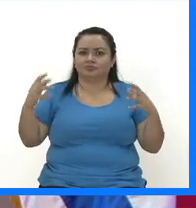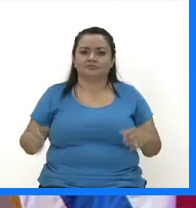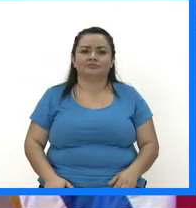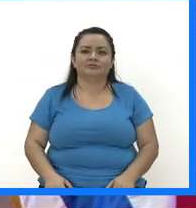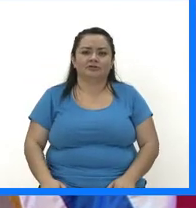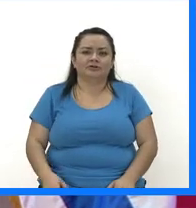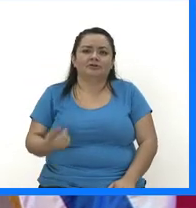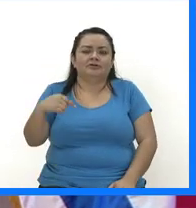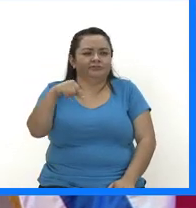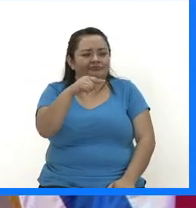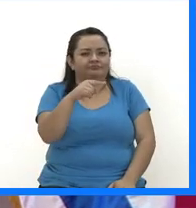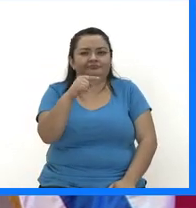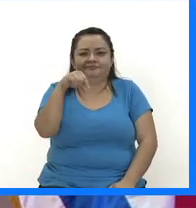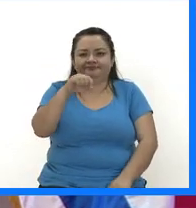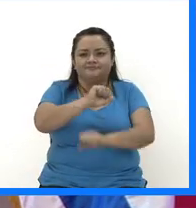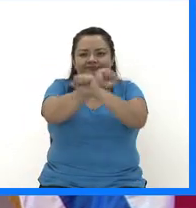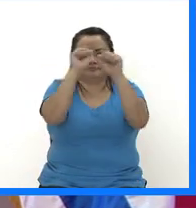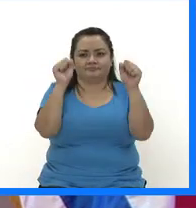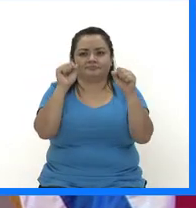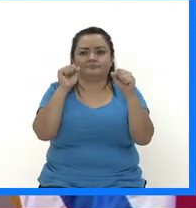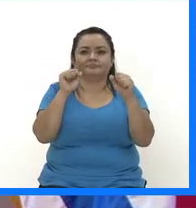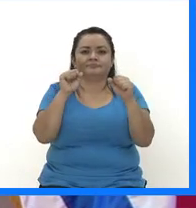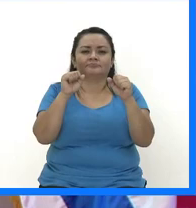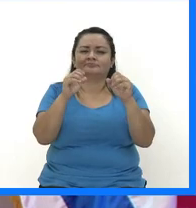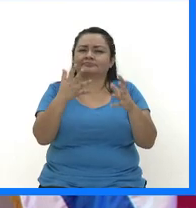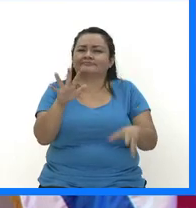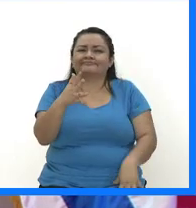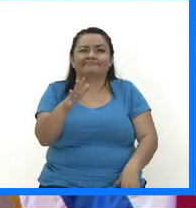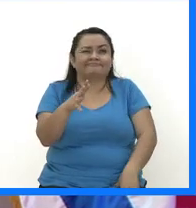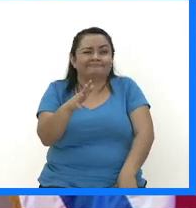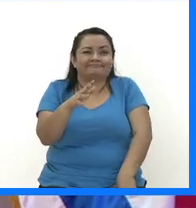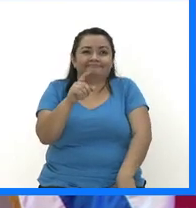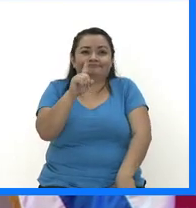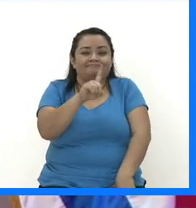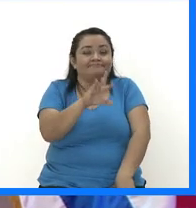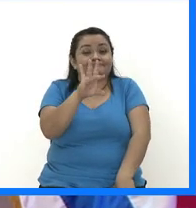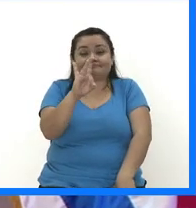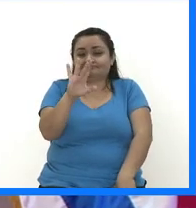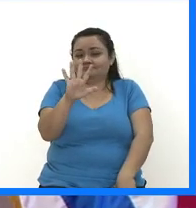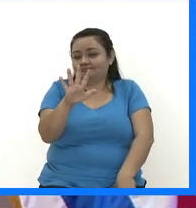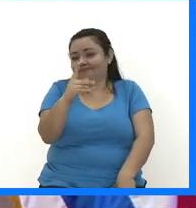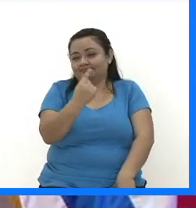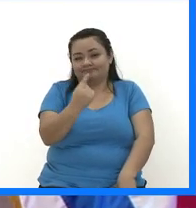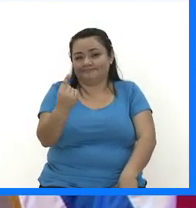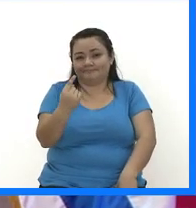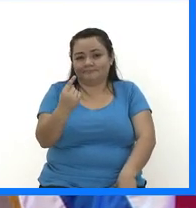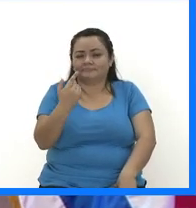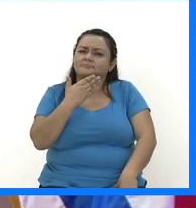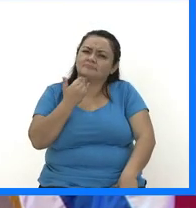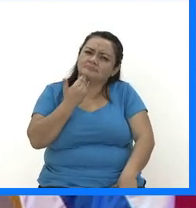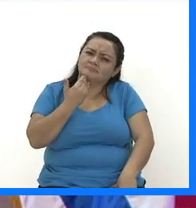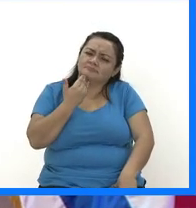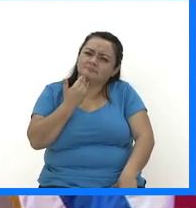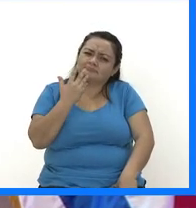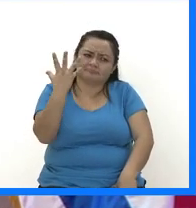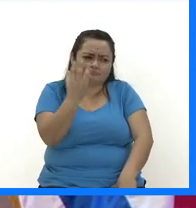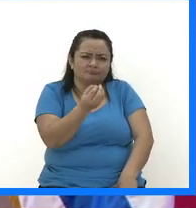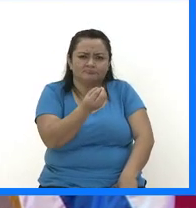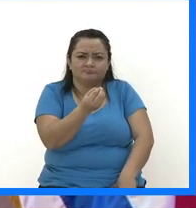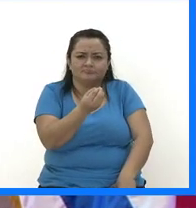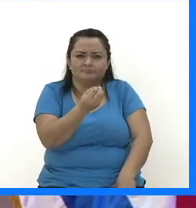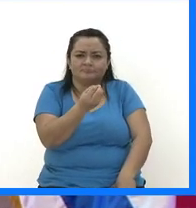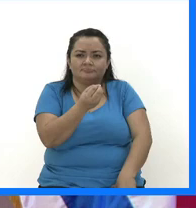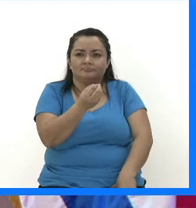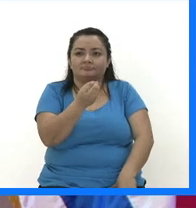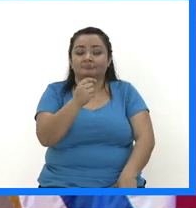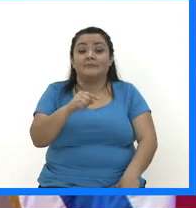y si vos vas a horita un domingo en la mañana cuando todavía estaba abierta con suerte 185 personas y que pasó en lugar